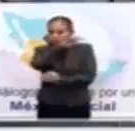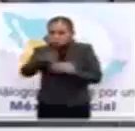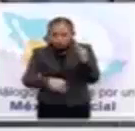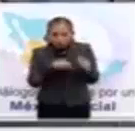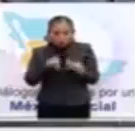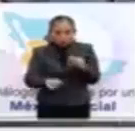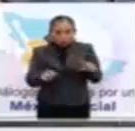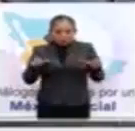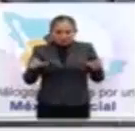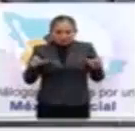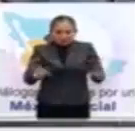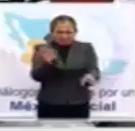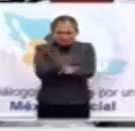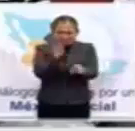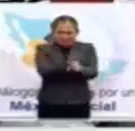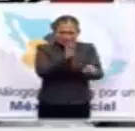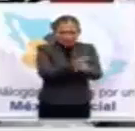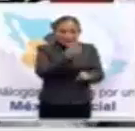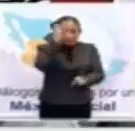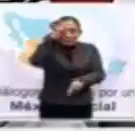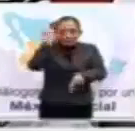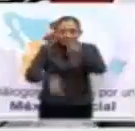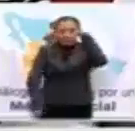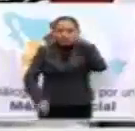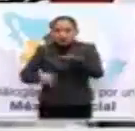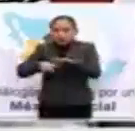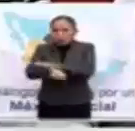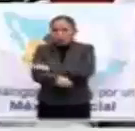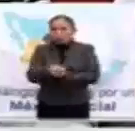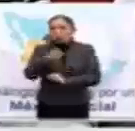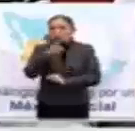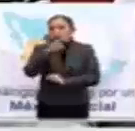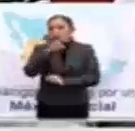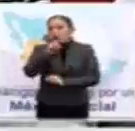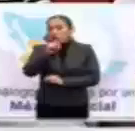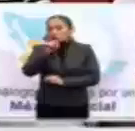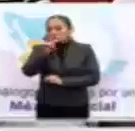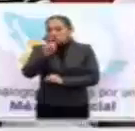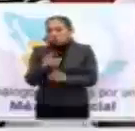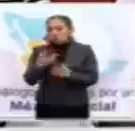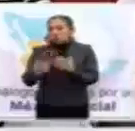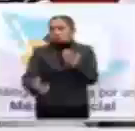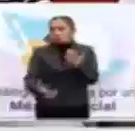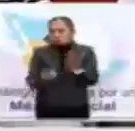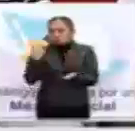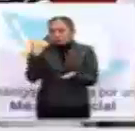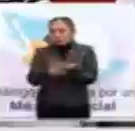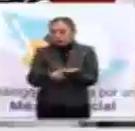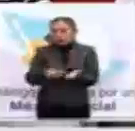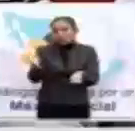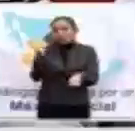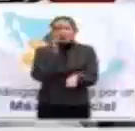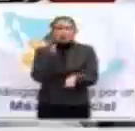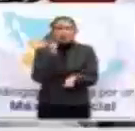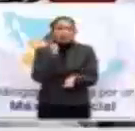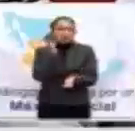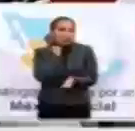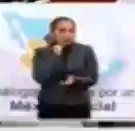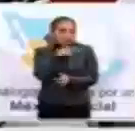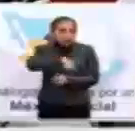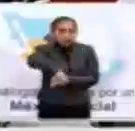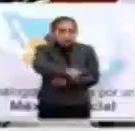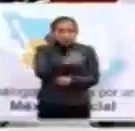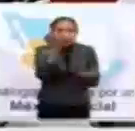candados necesarios en el tema de anticorrupción, que es un tema que ya traemos también aquí en el Congreso y debe aplicarse